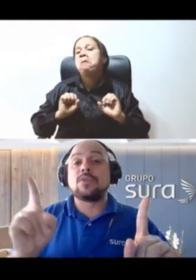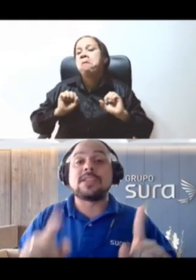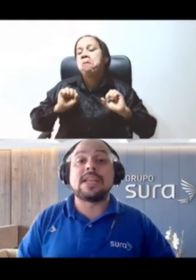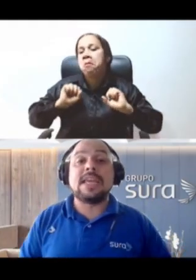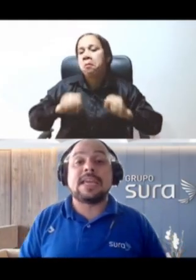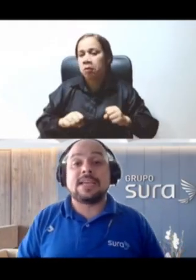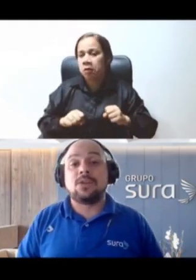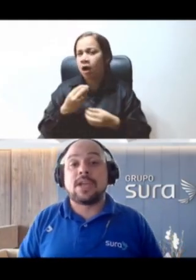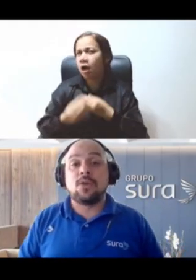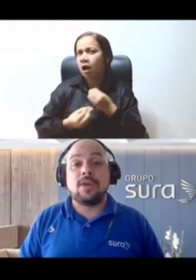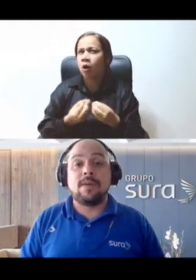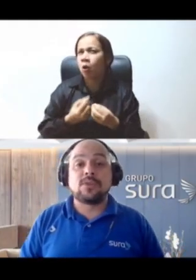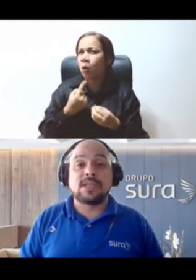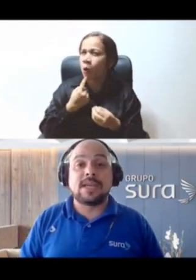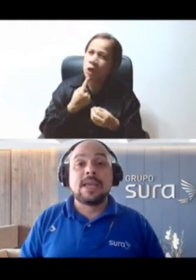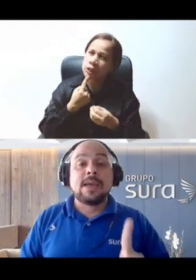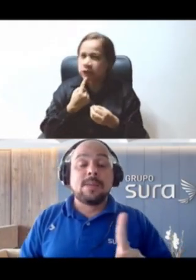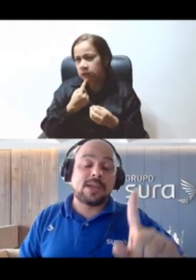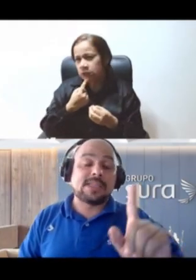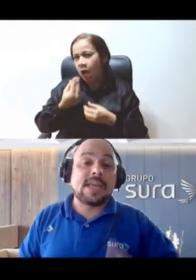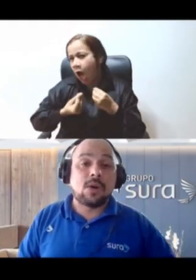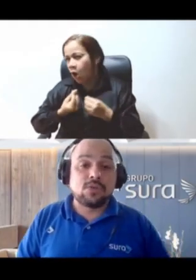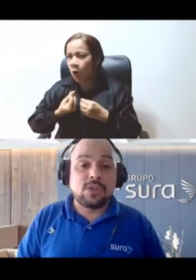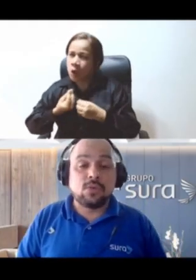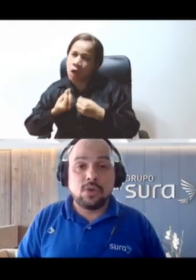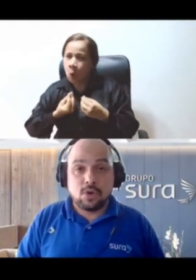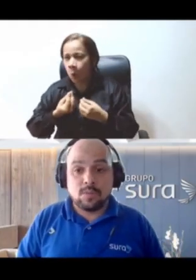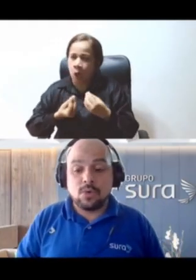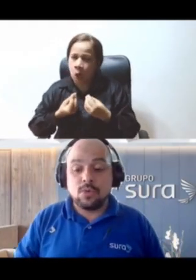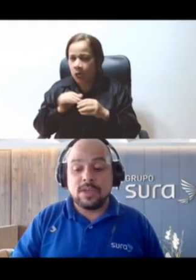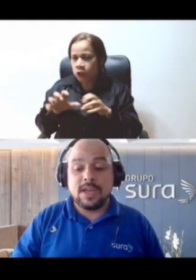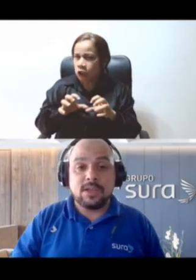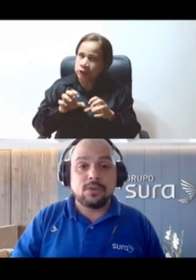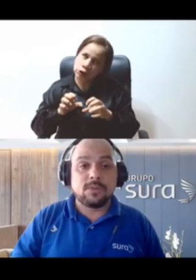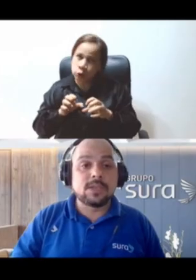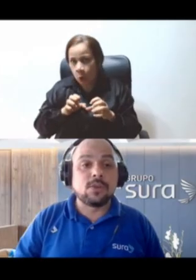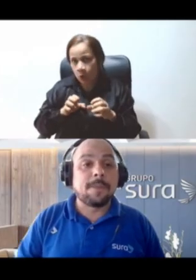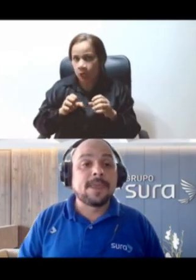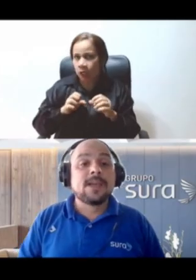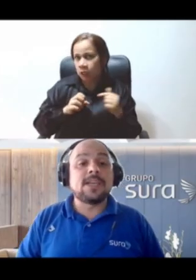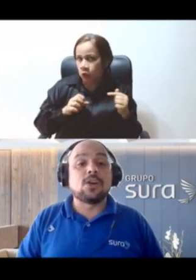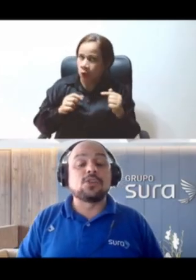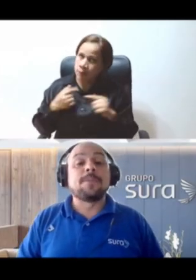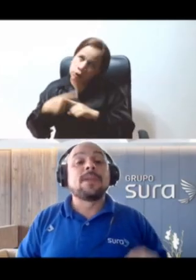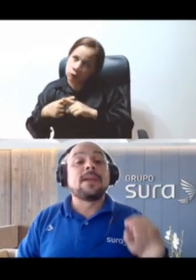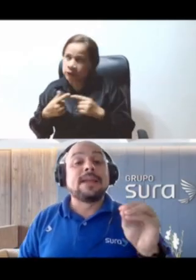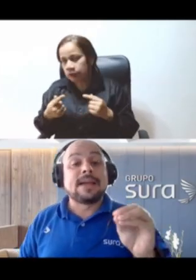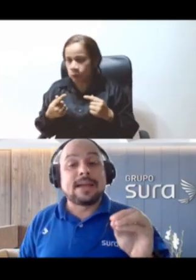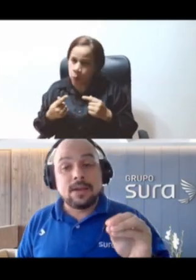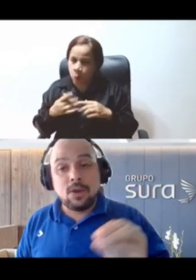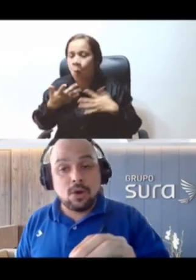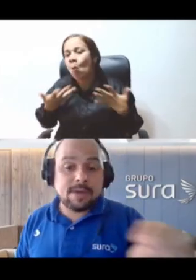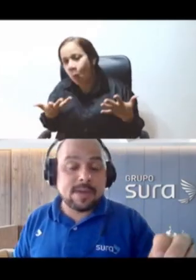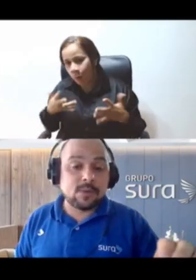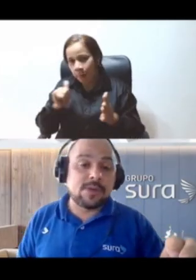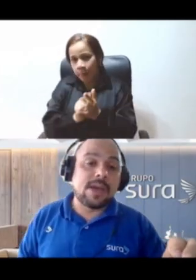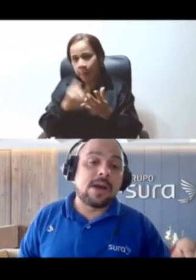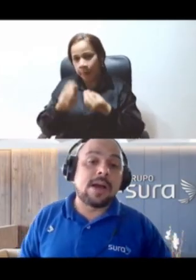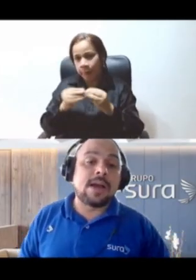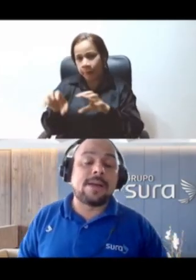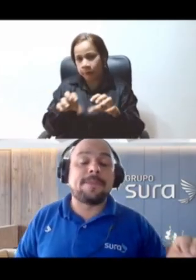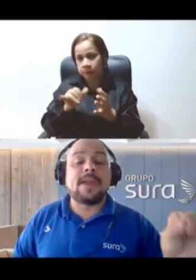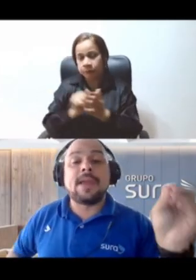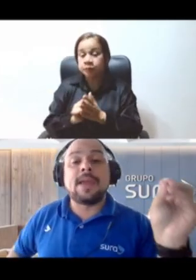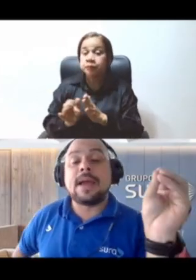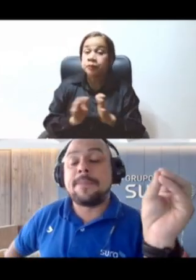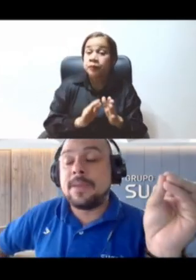qué es lo que debemos hacer y qué es lo que no debemos hacer, porque sería constituido como un delito. ¿Listo? Chicos, lo que vimos